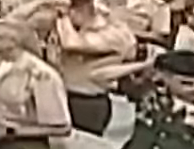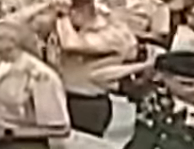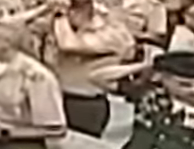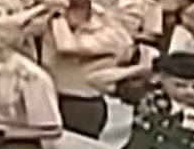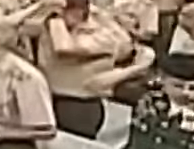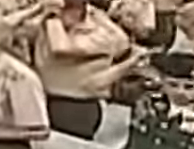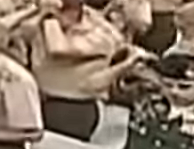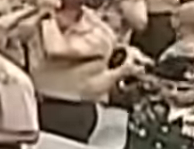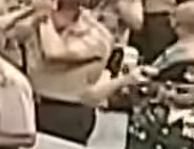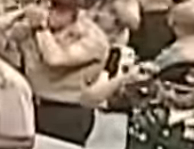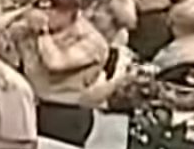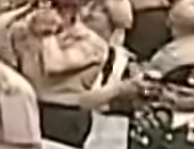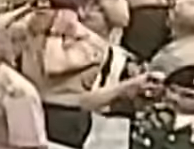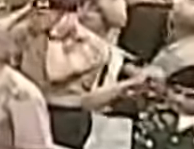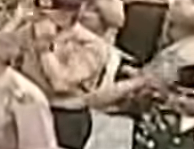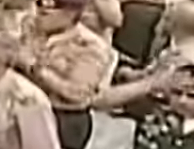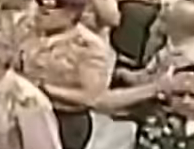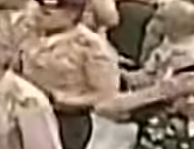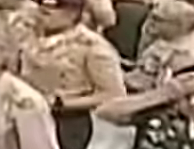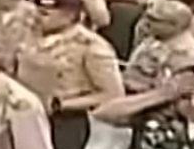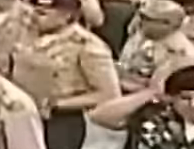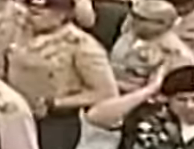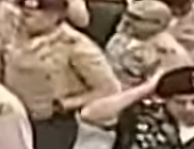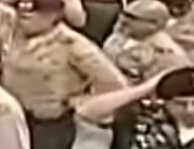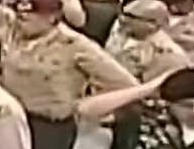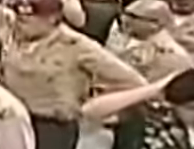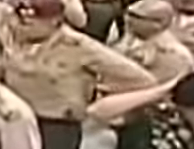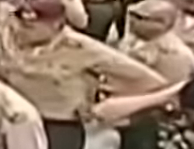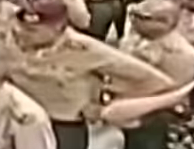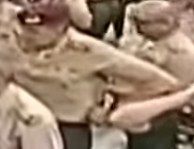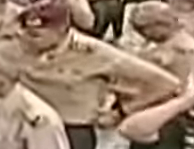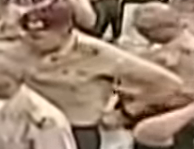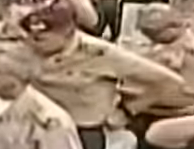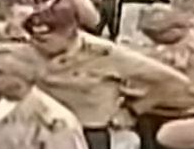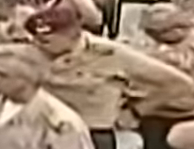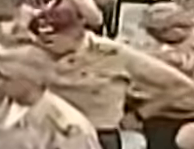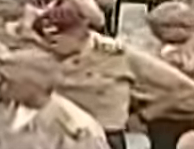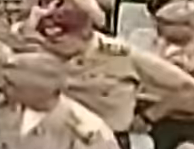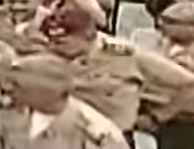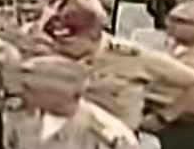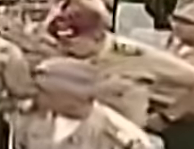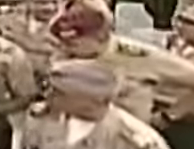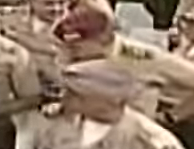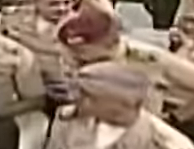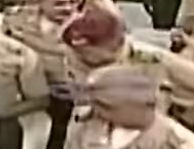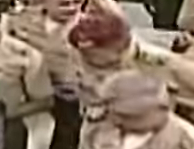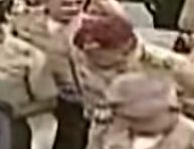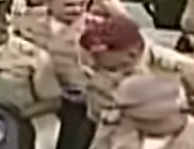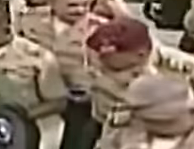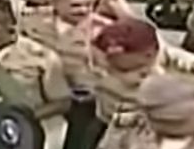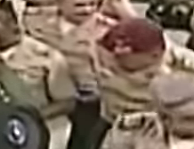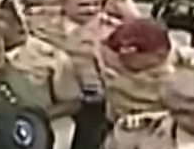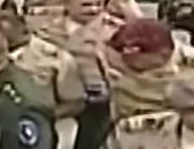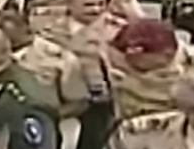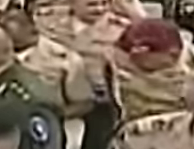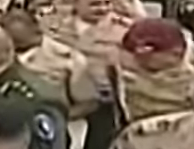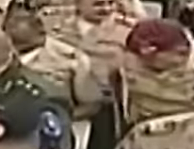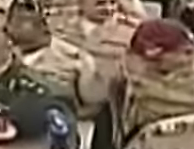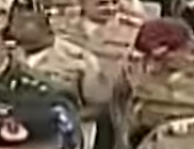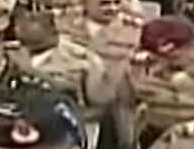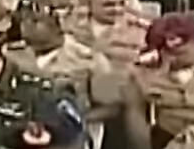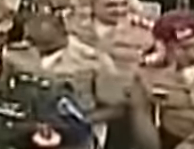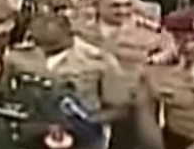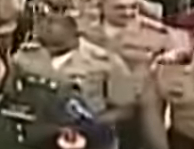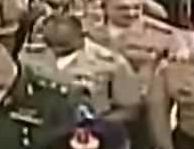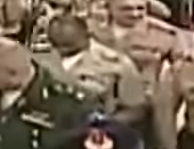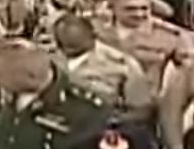el futuro de la Guayana Esequiba. Palabras textuales del presidente constitucional Nicolás Maduro, al tiempo que decía: